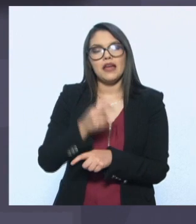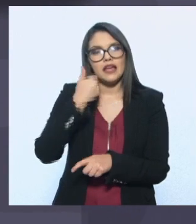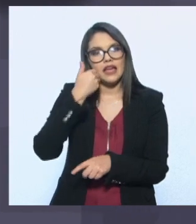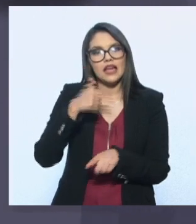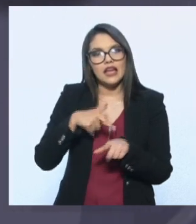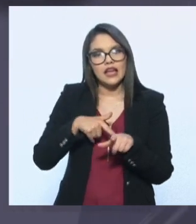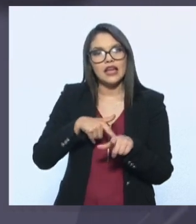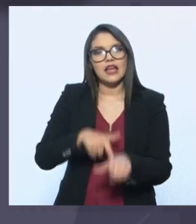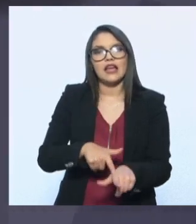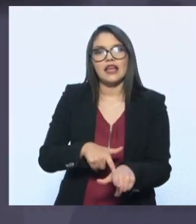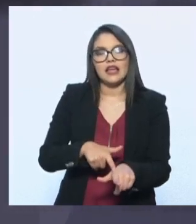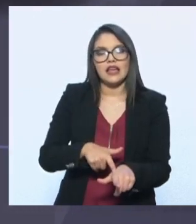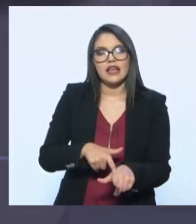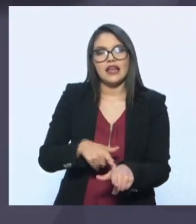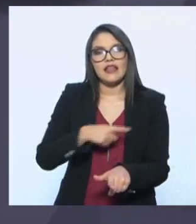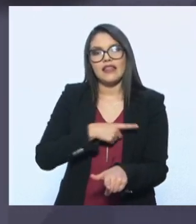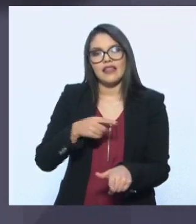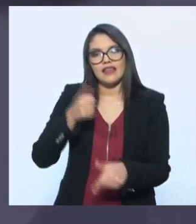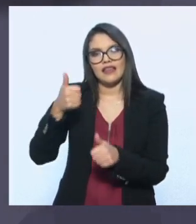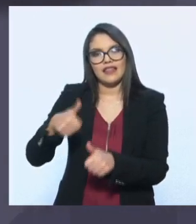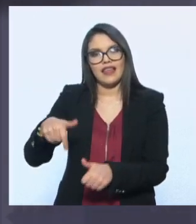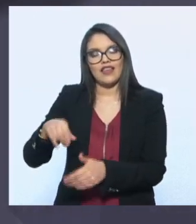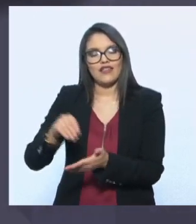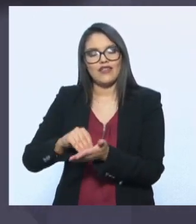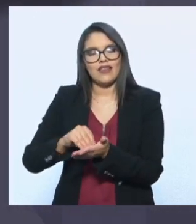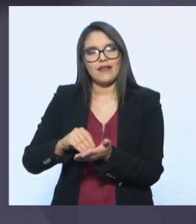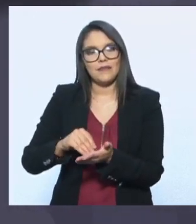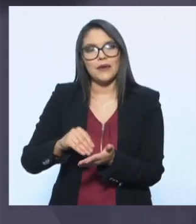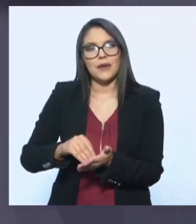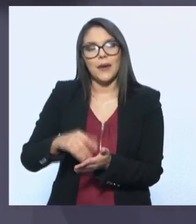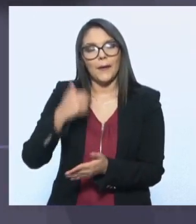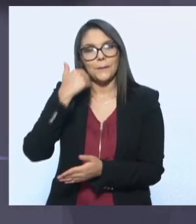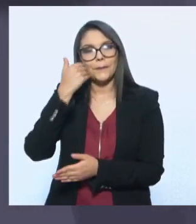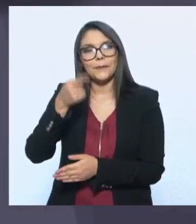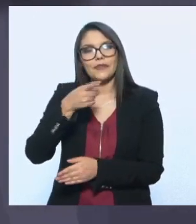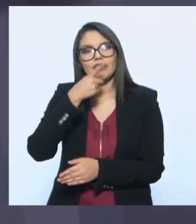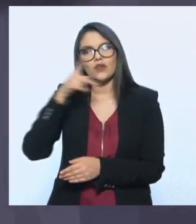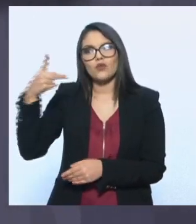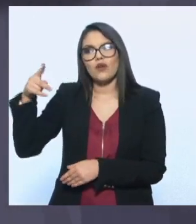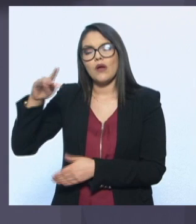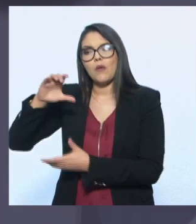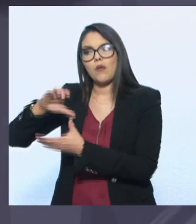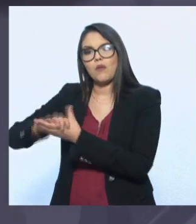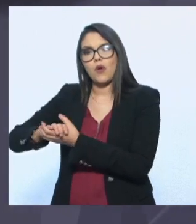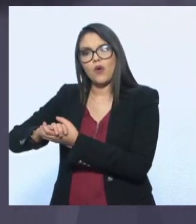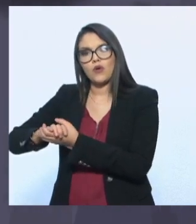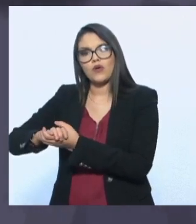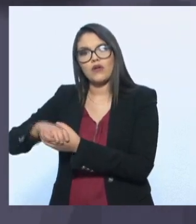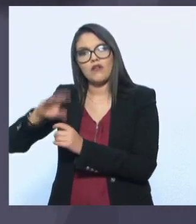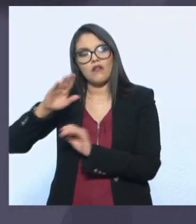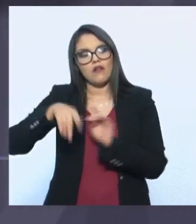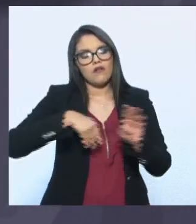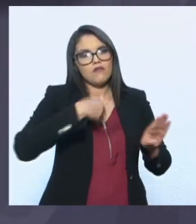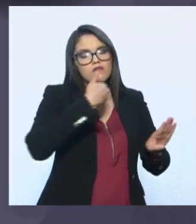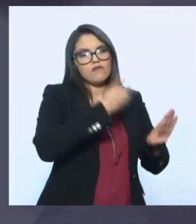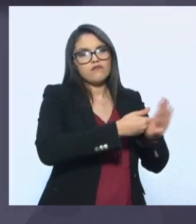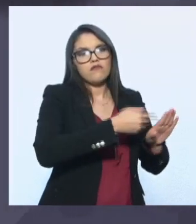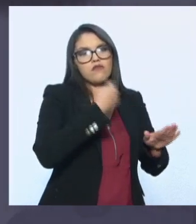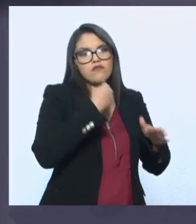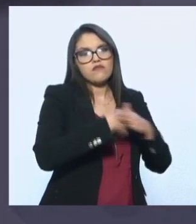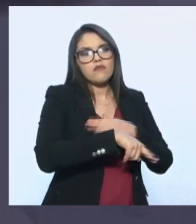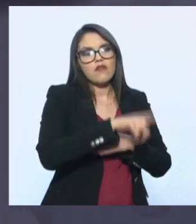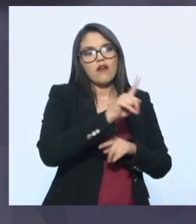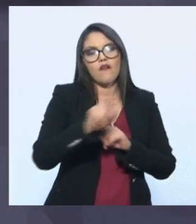del Poder Judicial aquí en la capital. Él tenía una acusación por parte de su esposa de abuso sexual en contra de sus 2